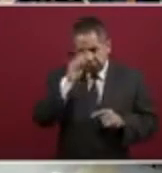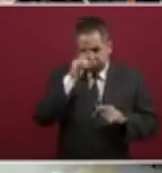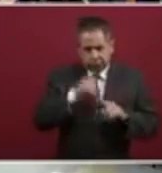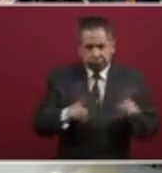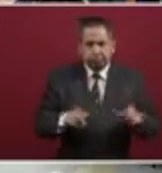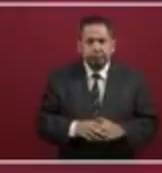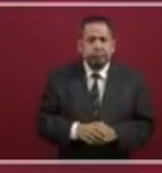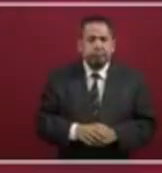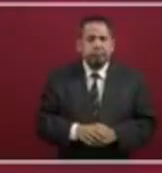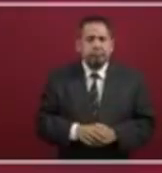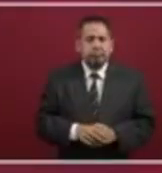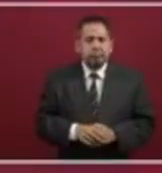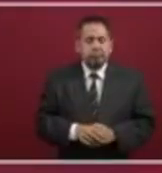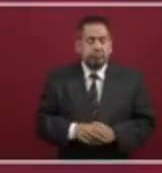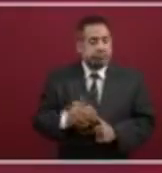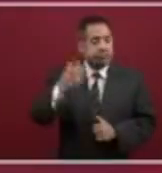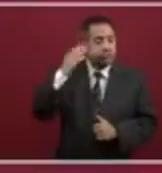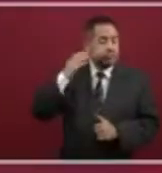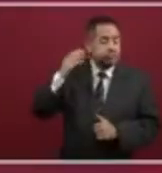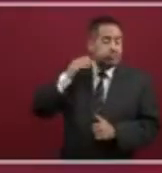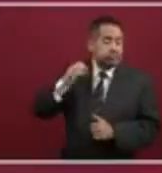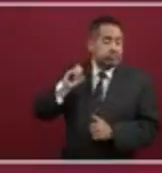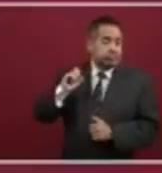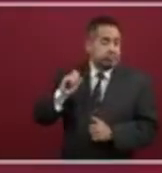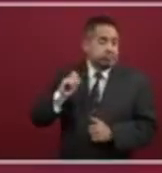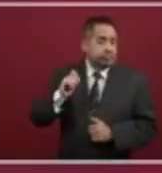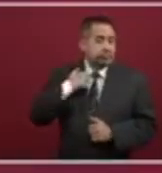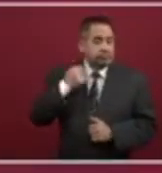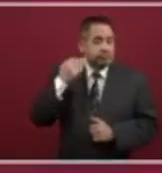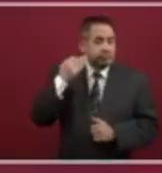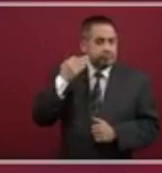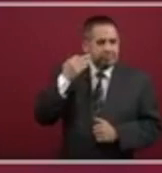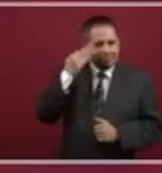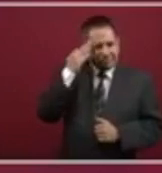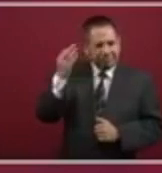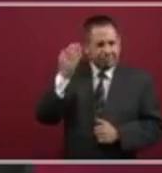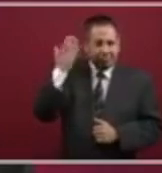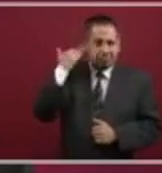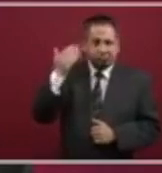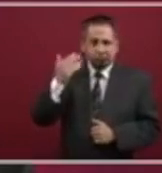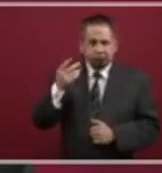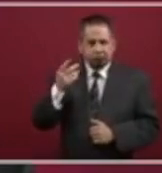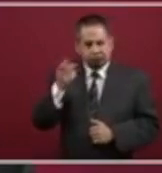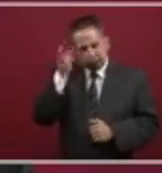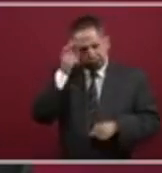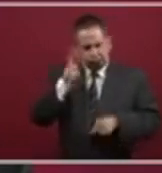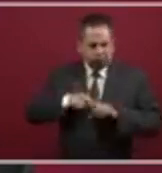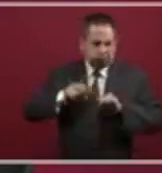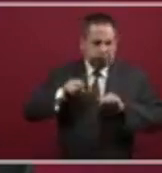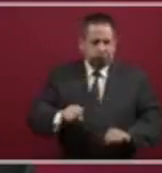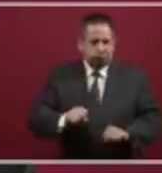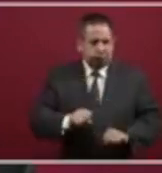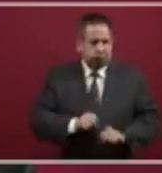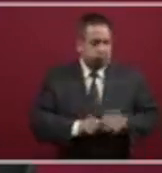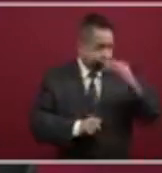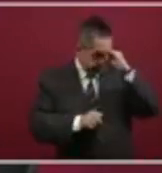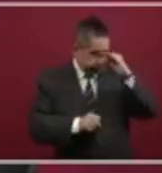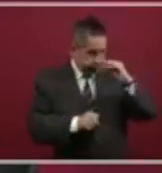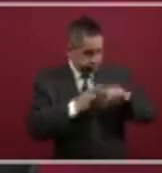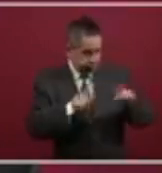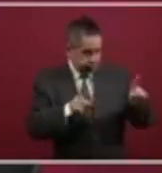En la dictadura no se permite la discrepancia,